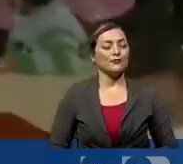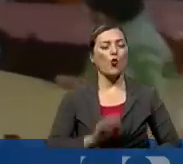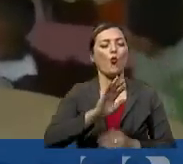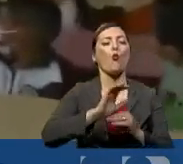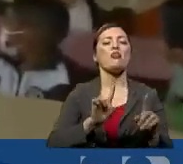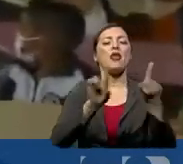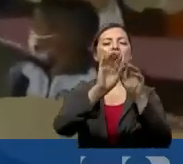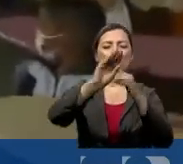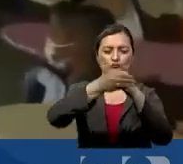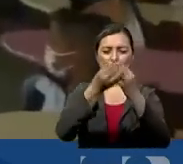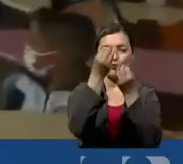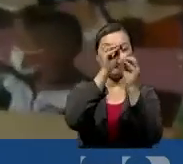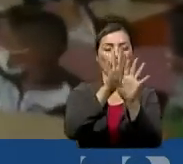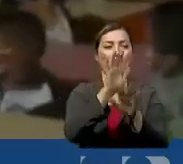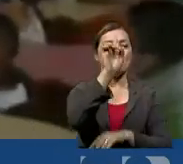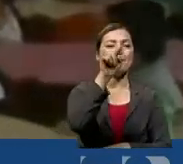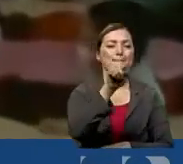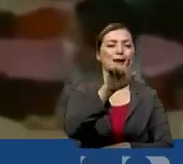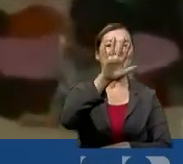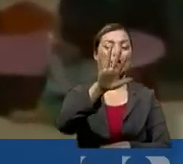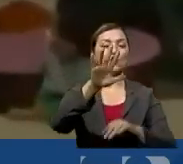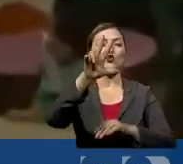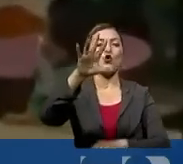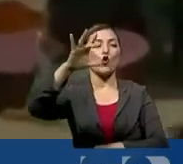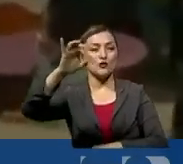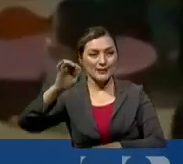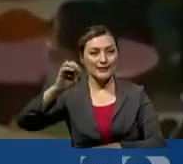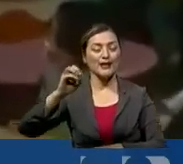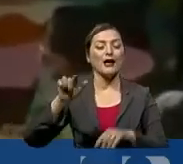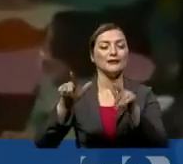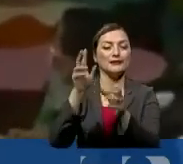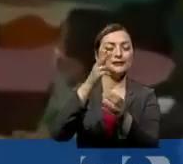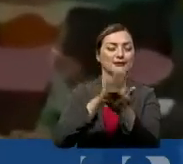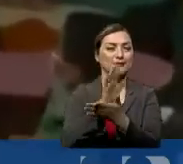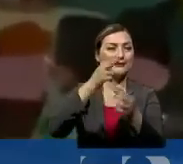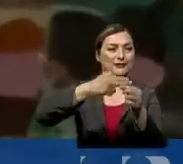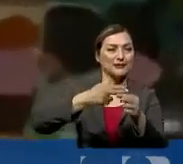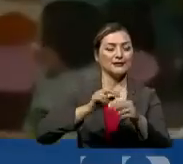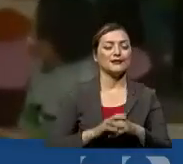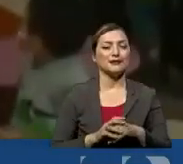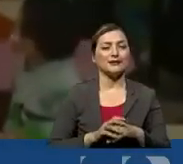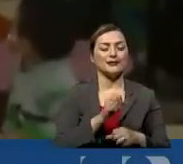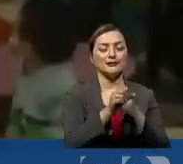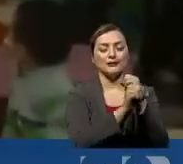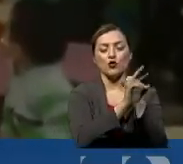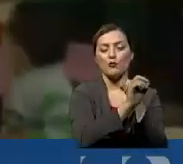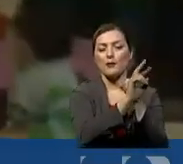son 1.580 los estudiantes de esta institución educativa que van a estar dentro, adscritas al periodo